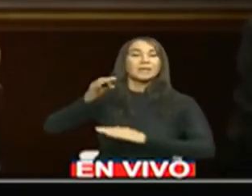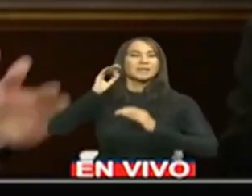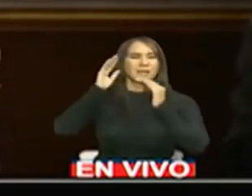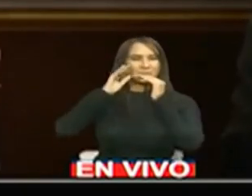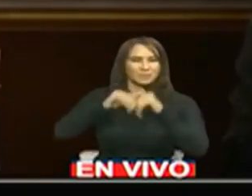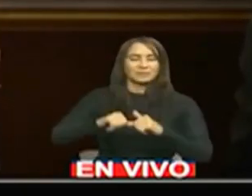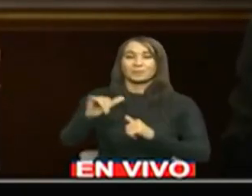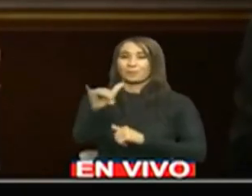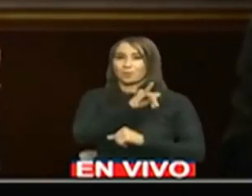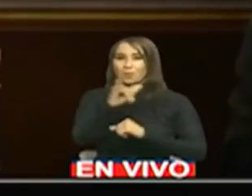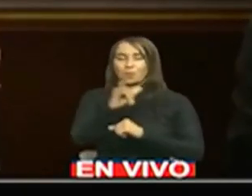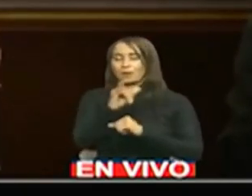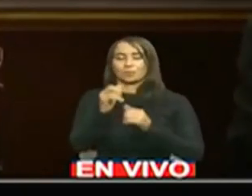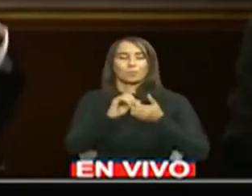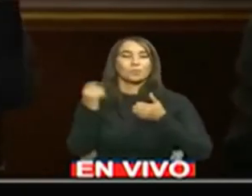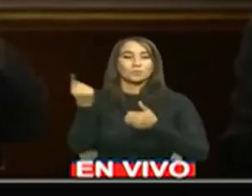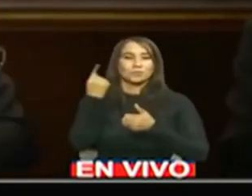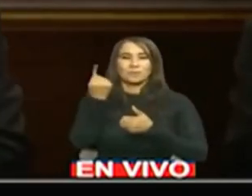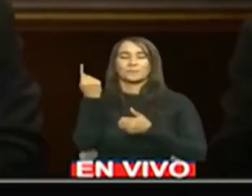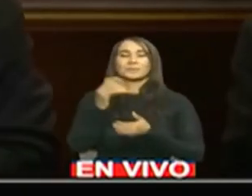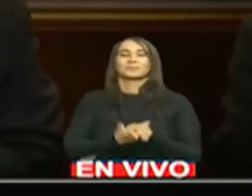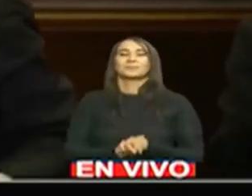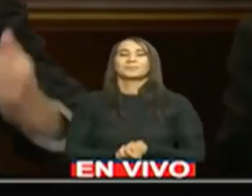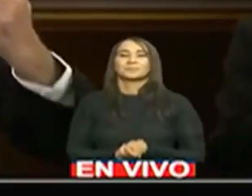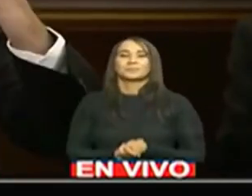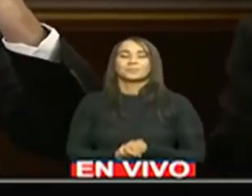venceremos como las hemos vencido en el pasado.